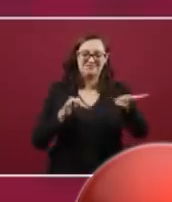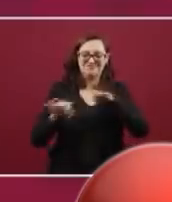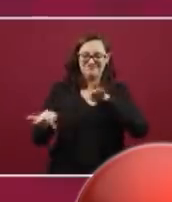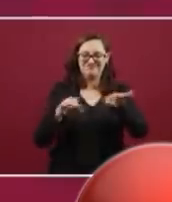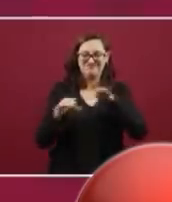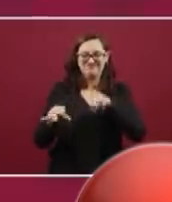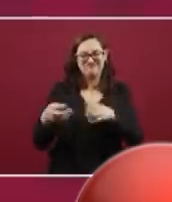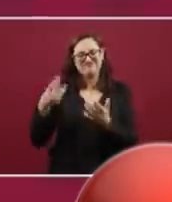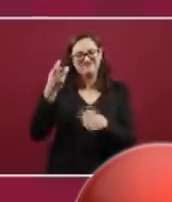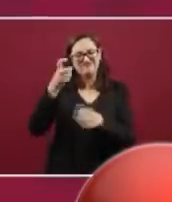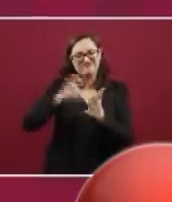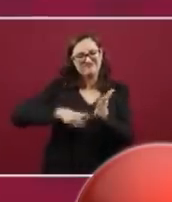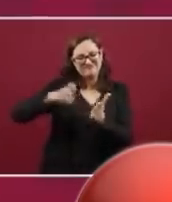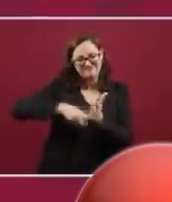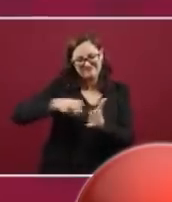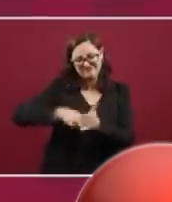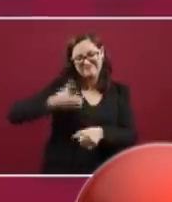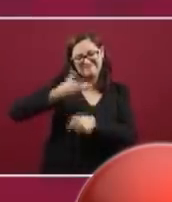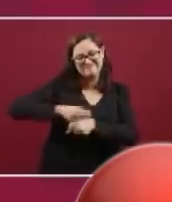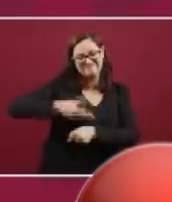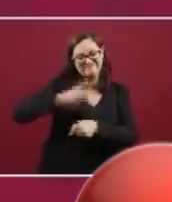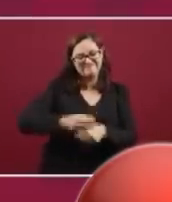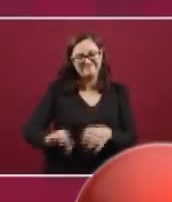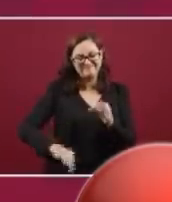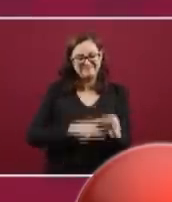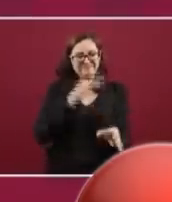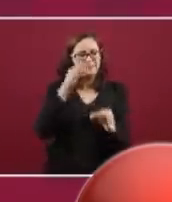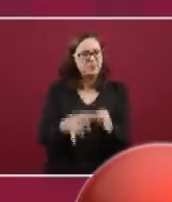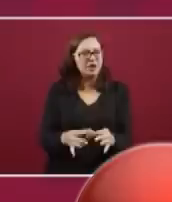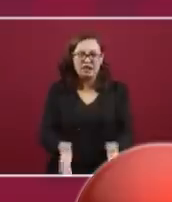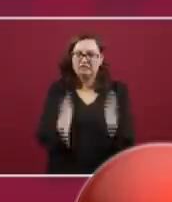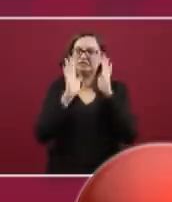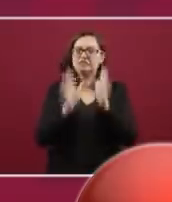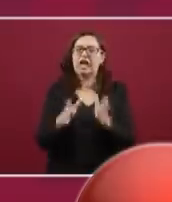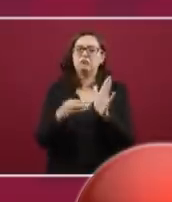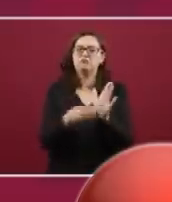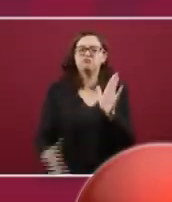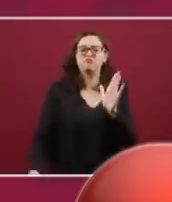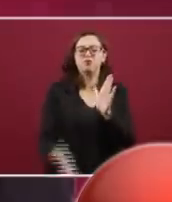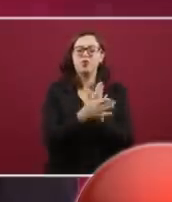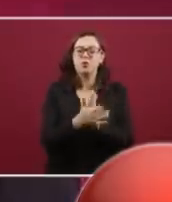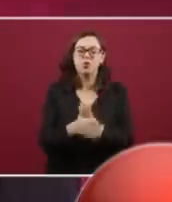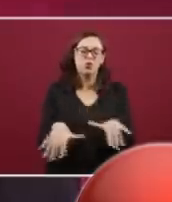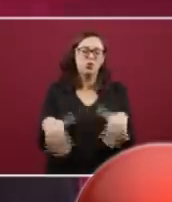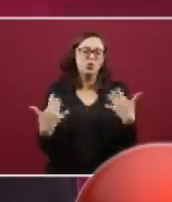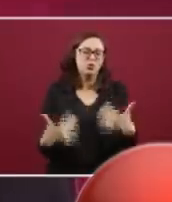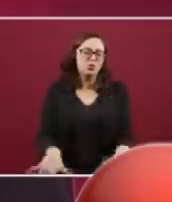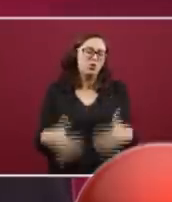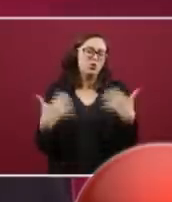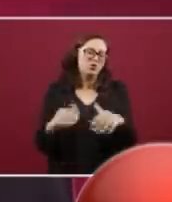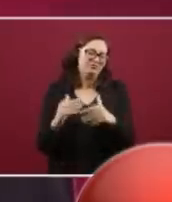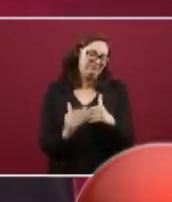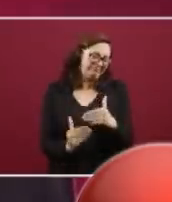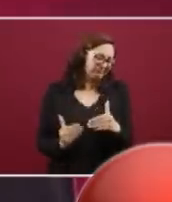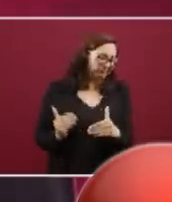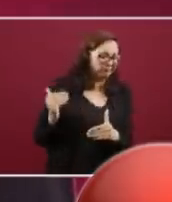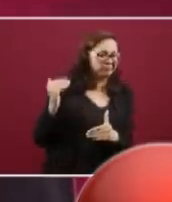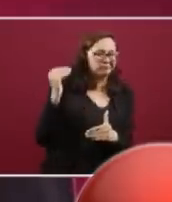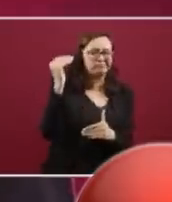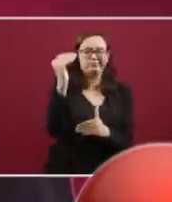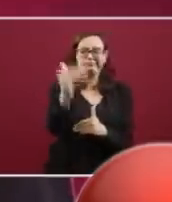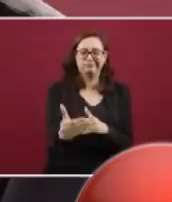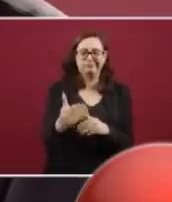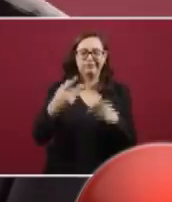laboral. Es un avance importante en beneficio de los